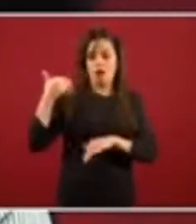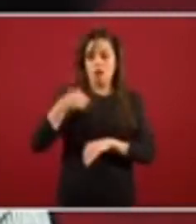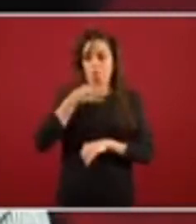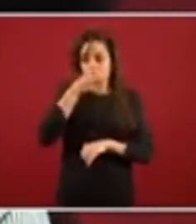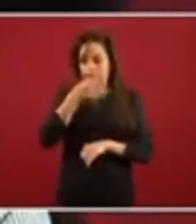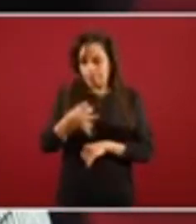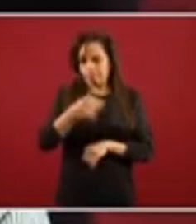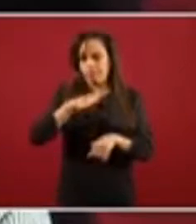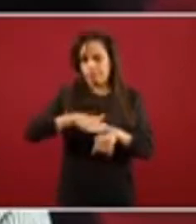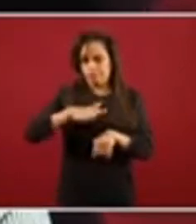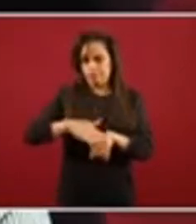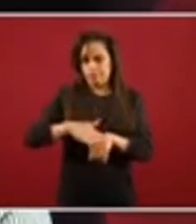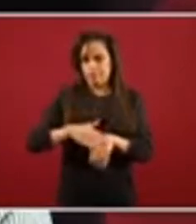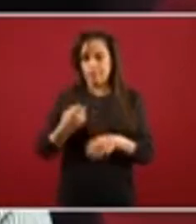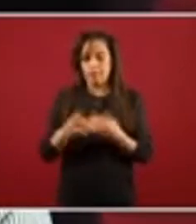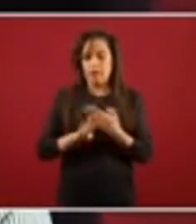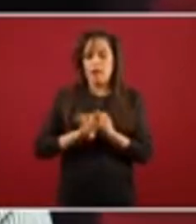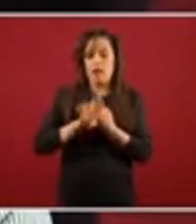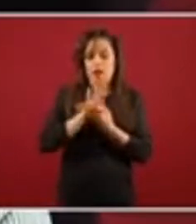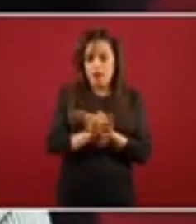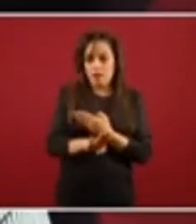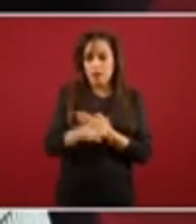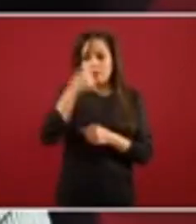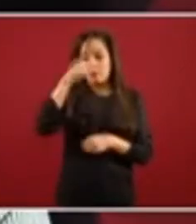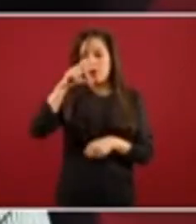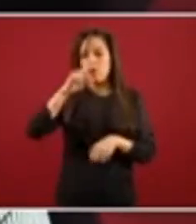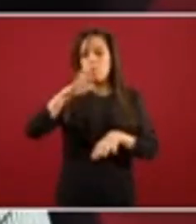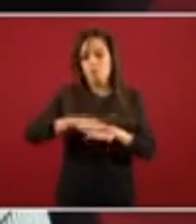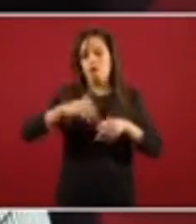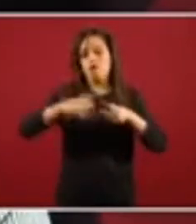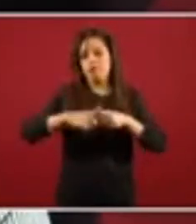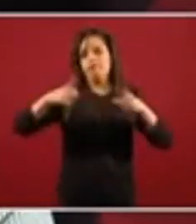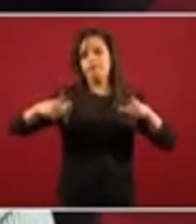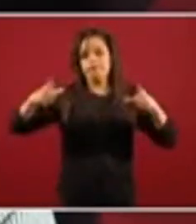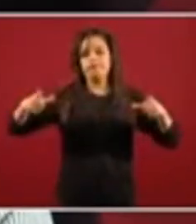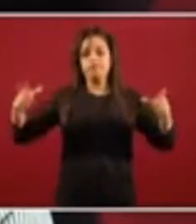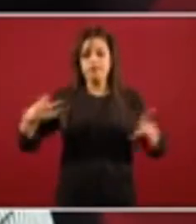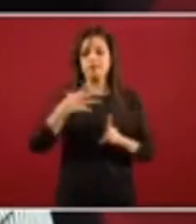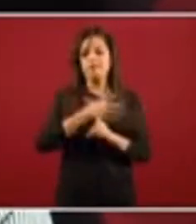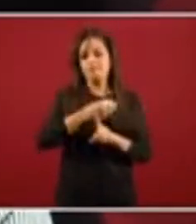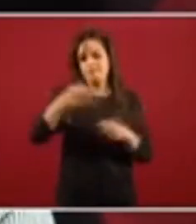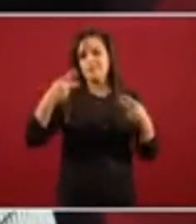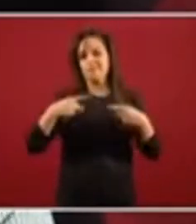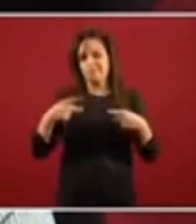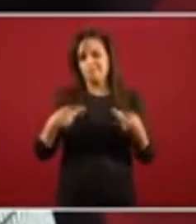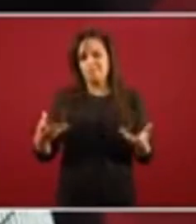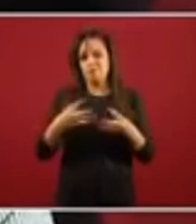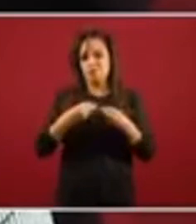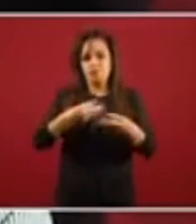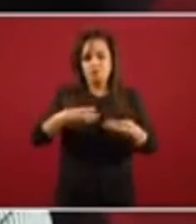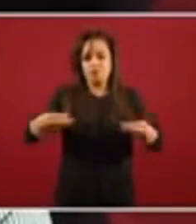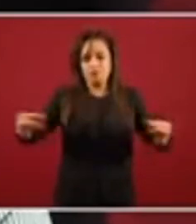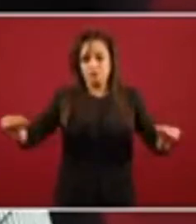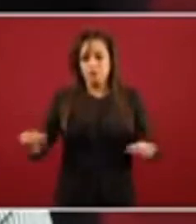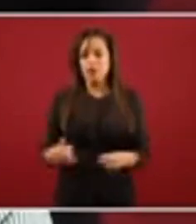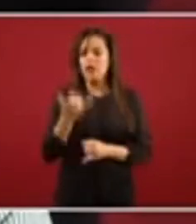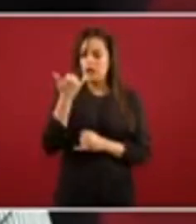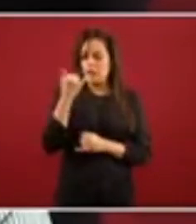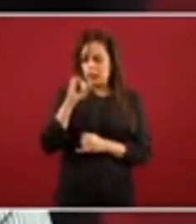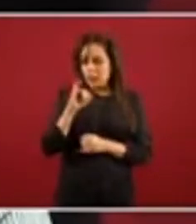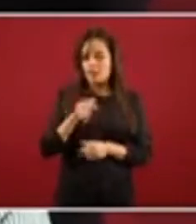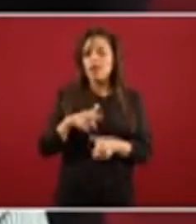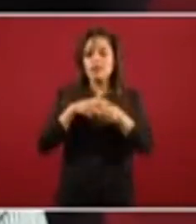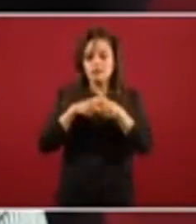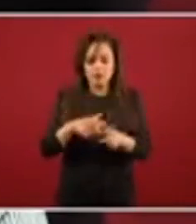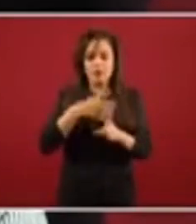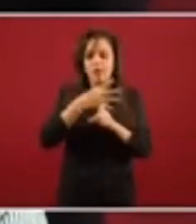se va a evitar que sigan aumentando los casos. Que quede muy claro, seguirán aumentando los casos